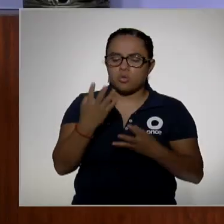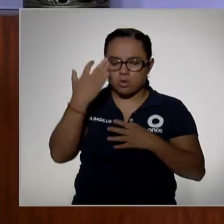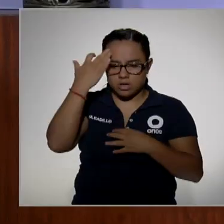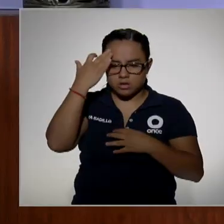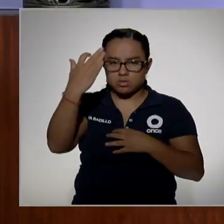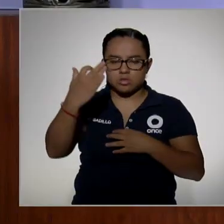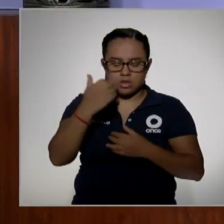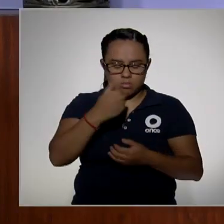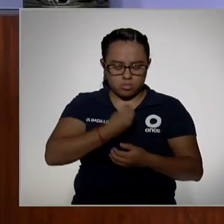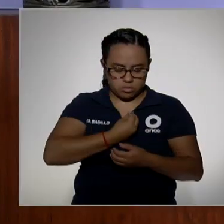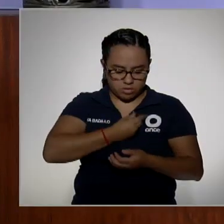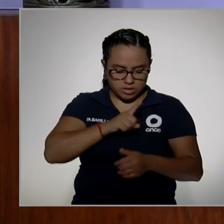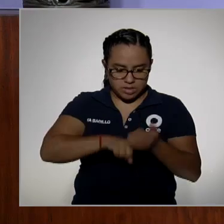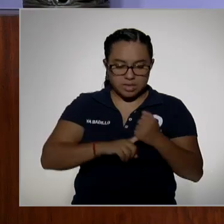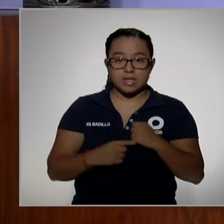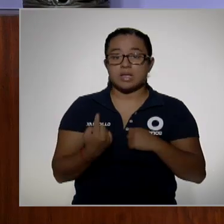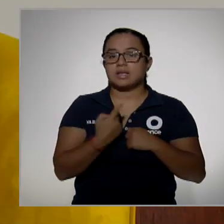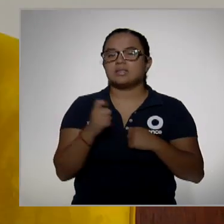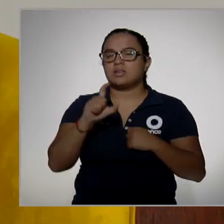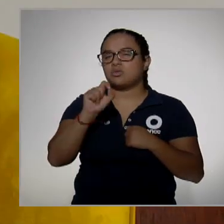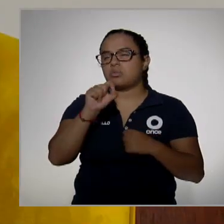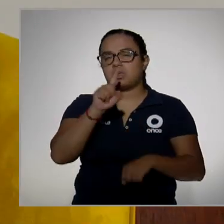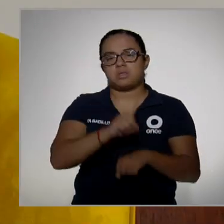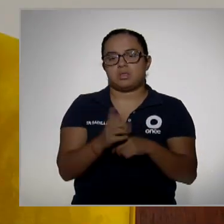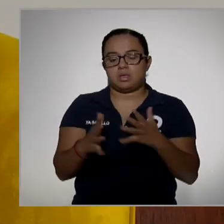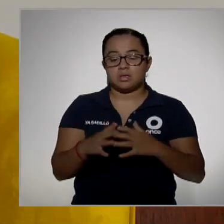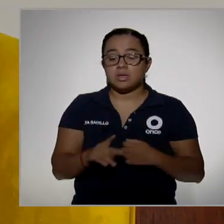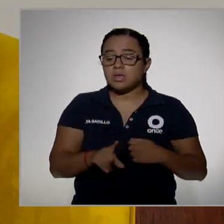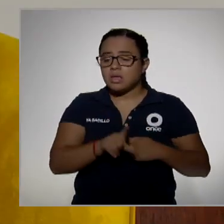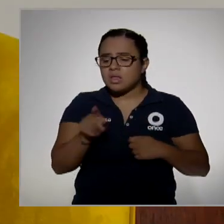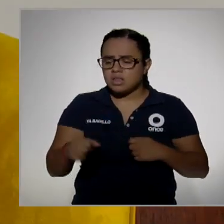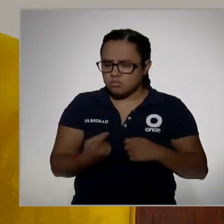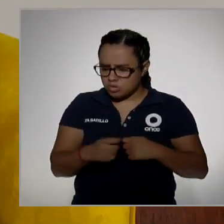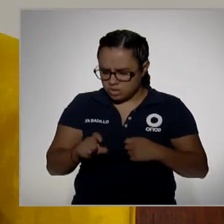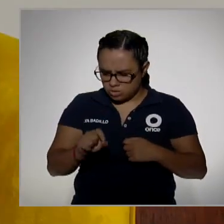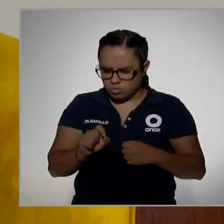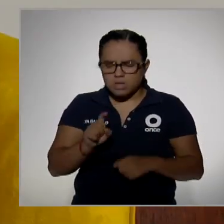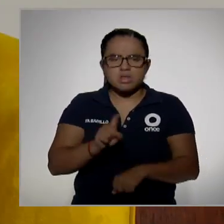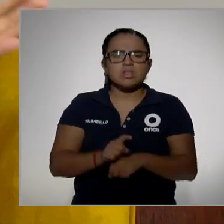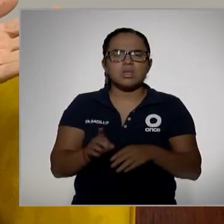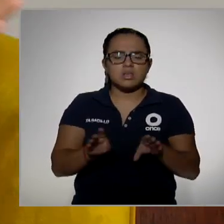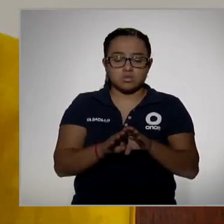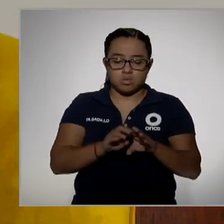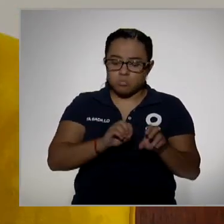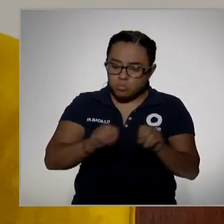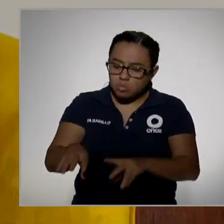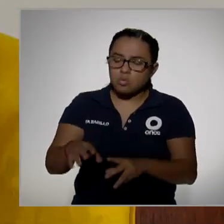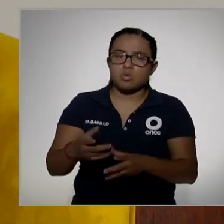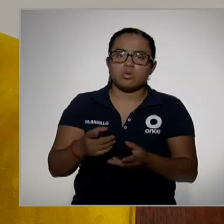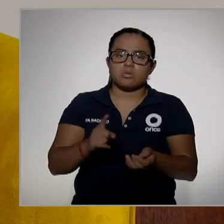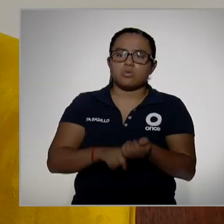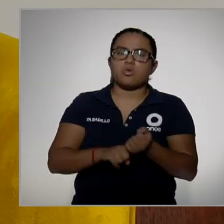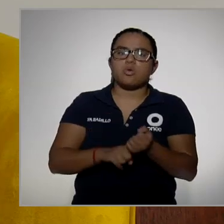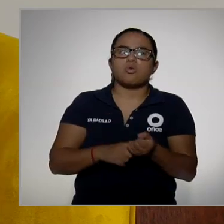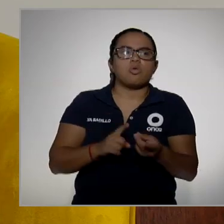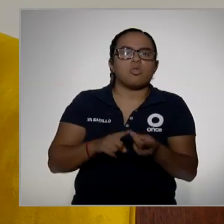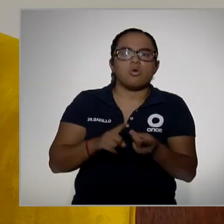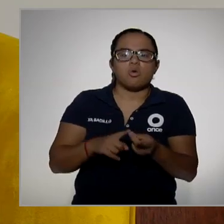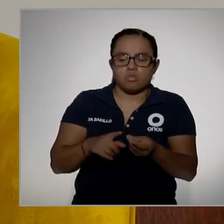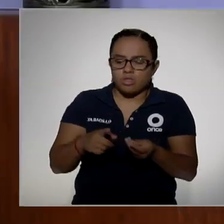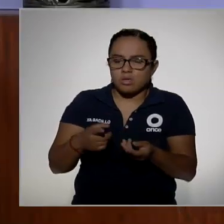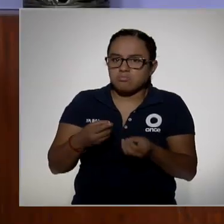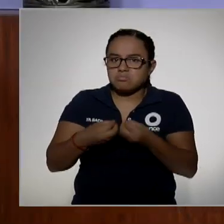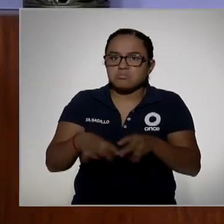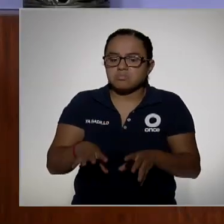120 días en promedio 120 días y qué pasa cuando pasan estos 120 días donde se echan a la basura o qué pasa usted donde se destruyen